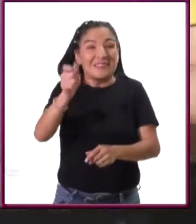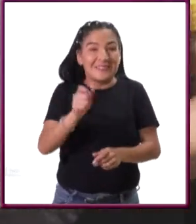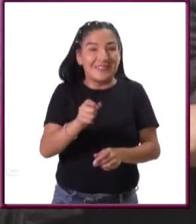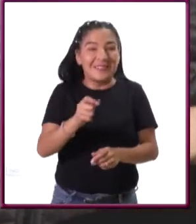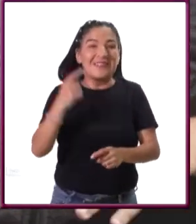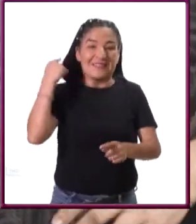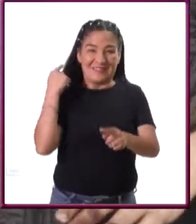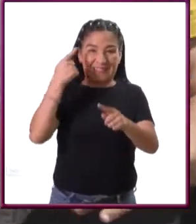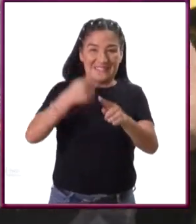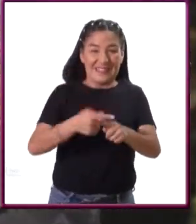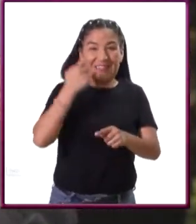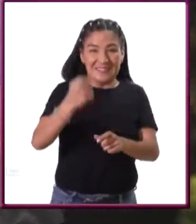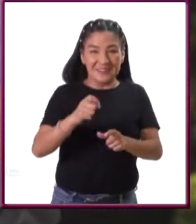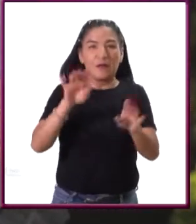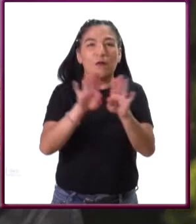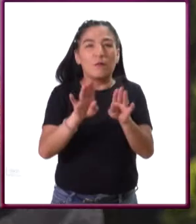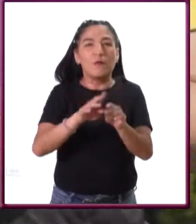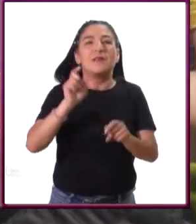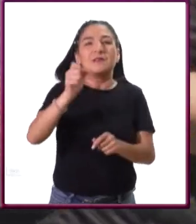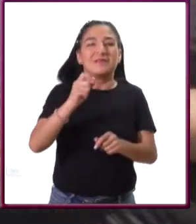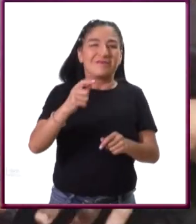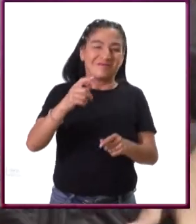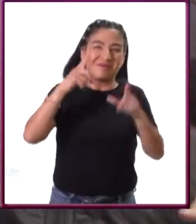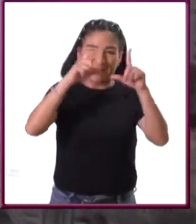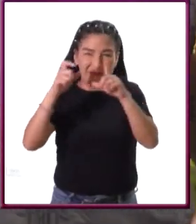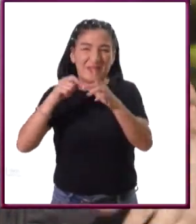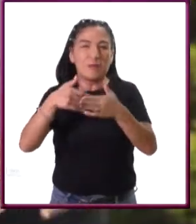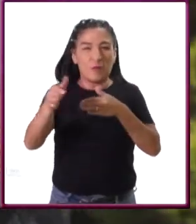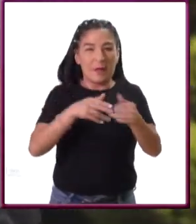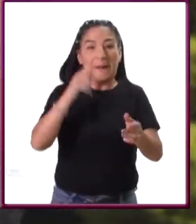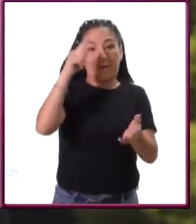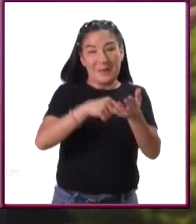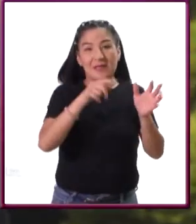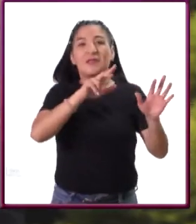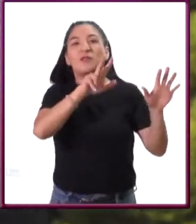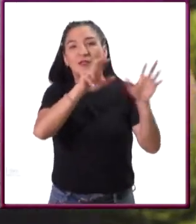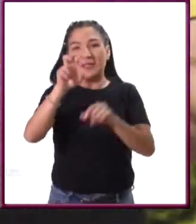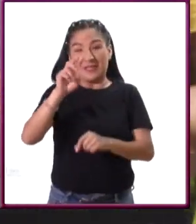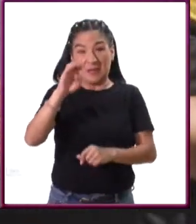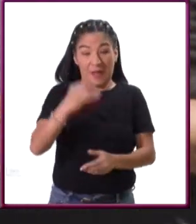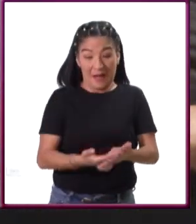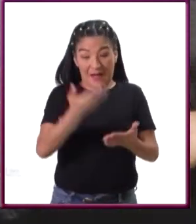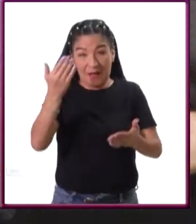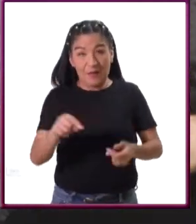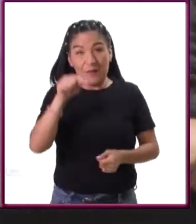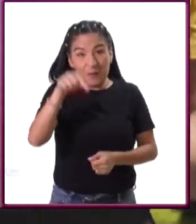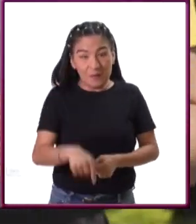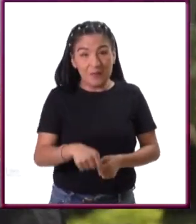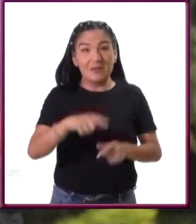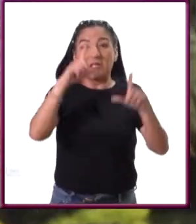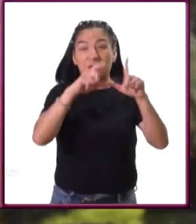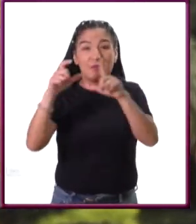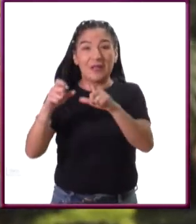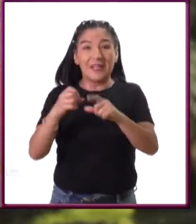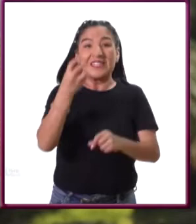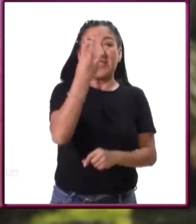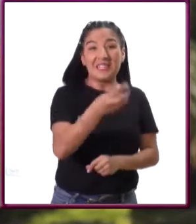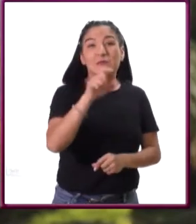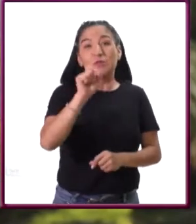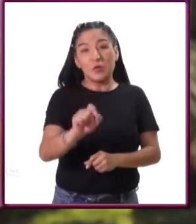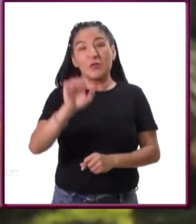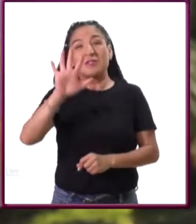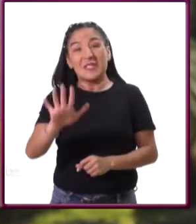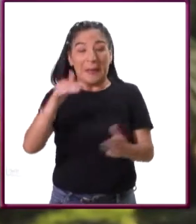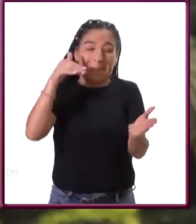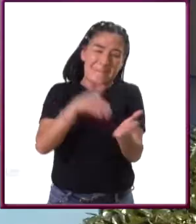el daguerrotipo en 1839 hasta hoy, se han tomado en el mundo 3.5 billones